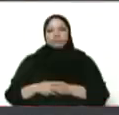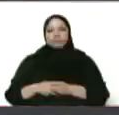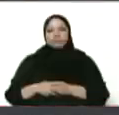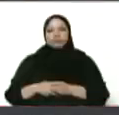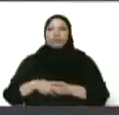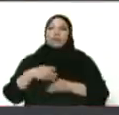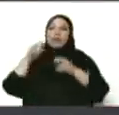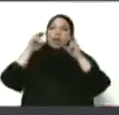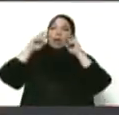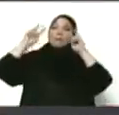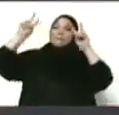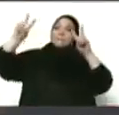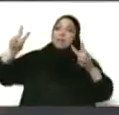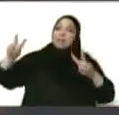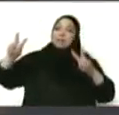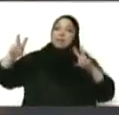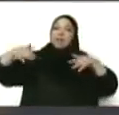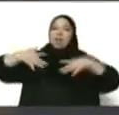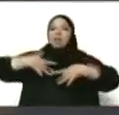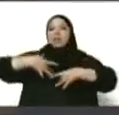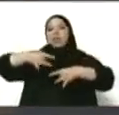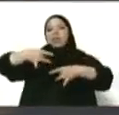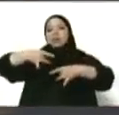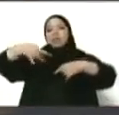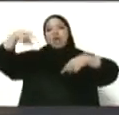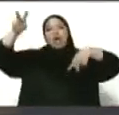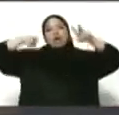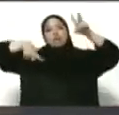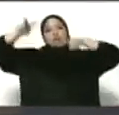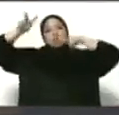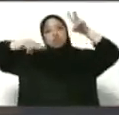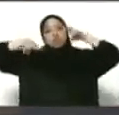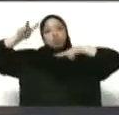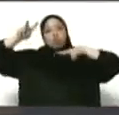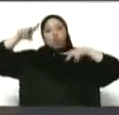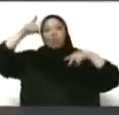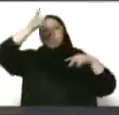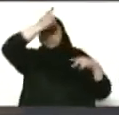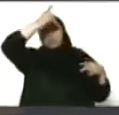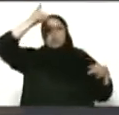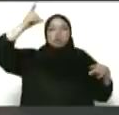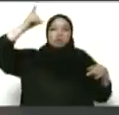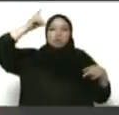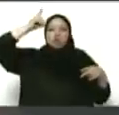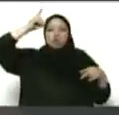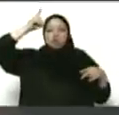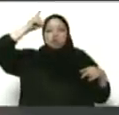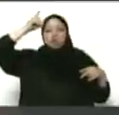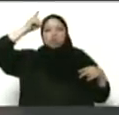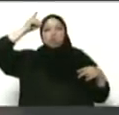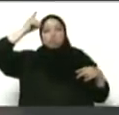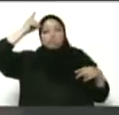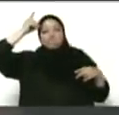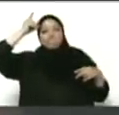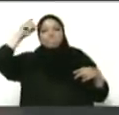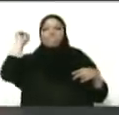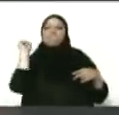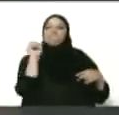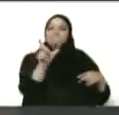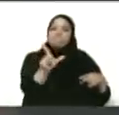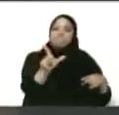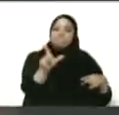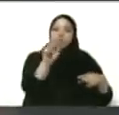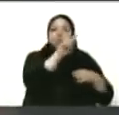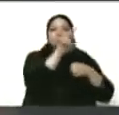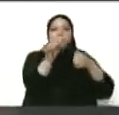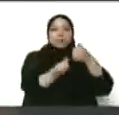Bien, allí tenían esta interesante ponencia que realiza el primer vicepresidente del Partido Socialista Unido de Venezuela, Diosdado